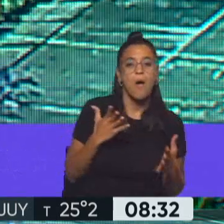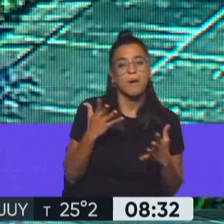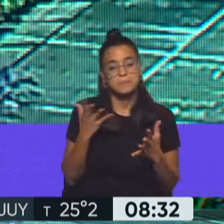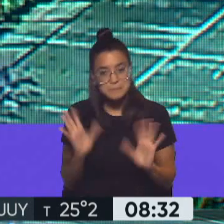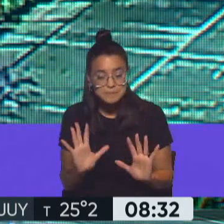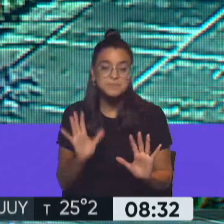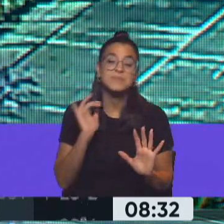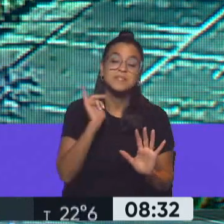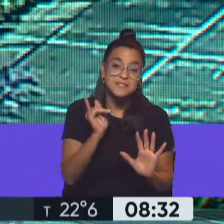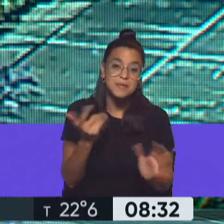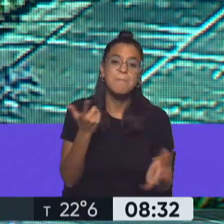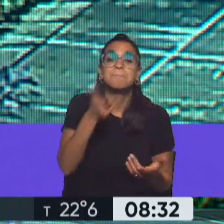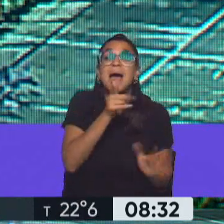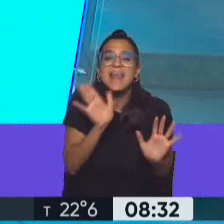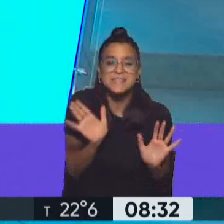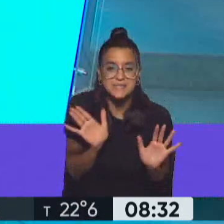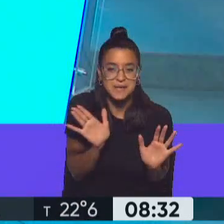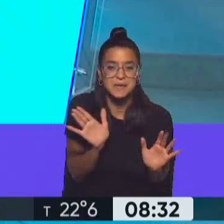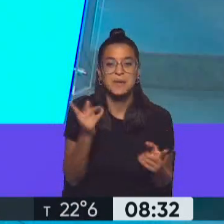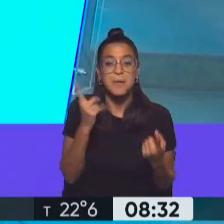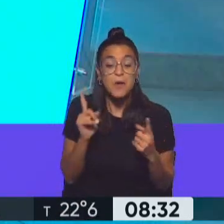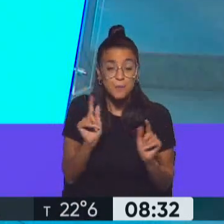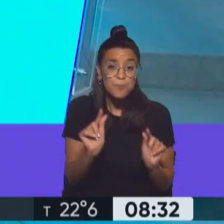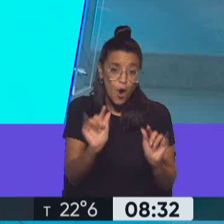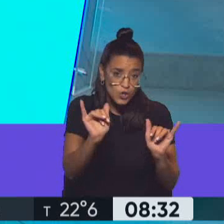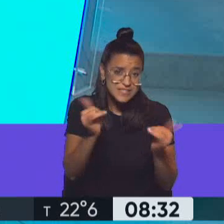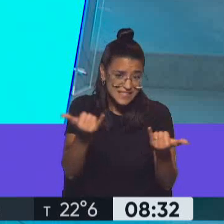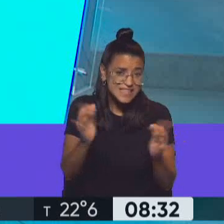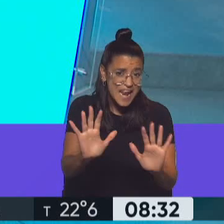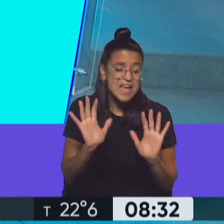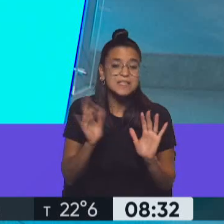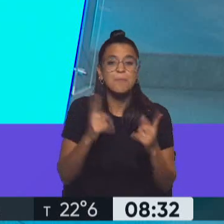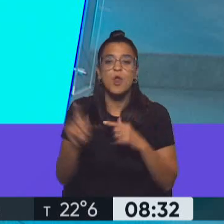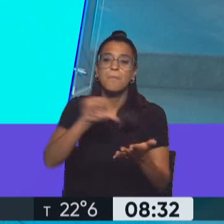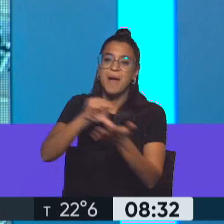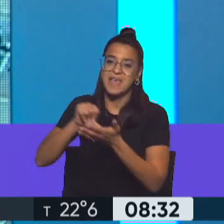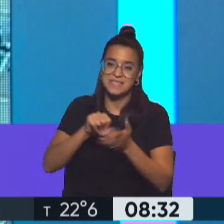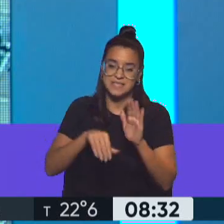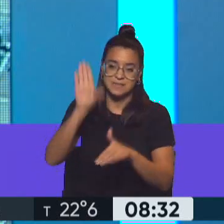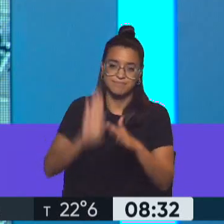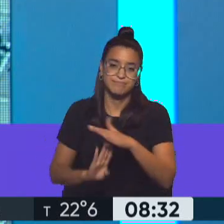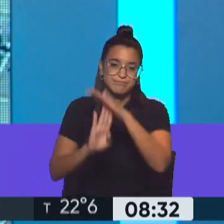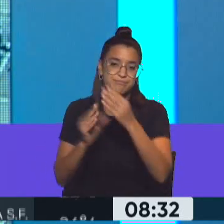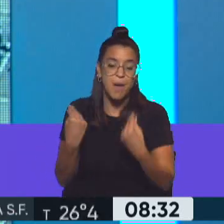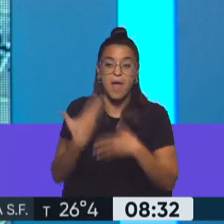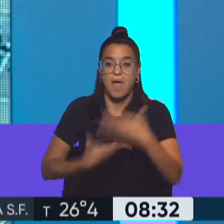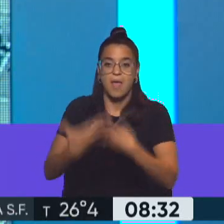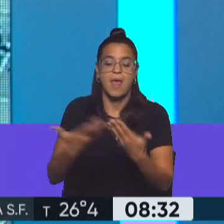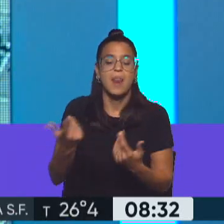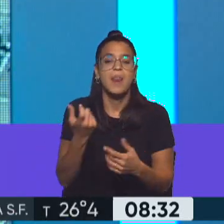lo que pasa que se le va a pedir, pareciera. Es que un poco lo tiene, pero sobre todo para los países centrales. Claro. Para que esos países puedan salir